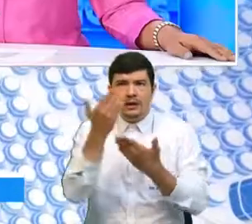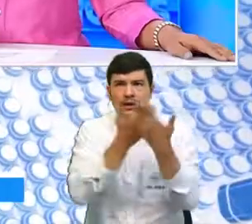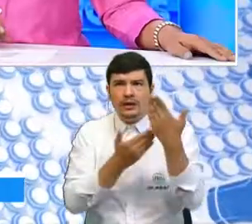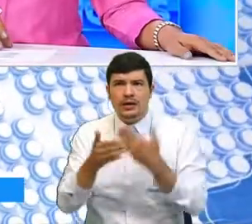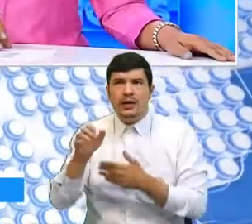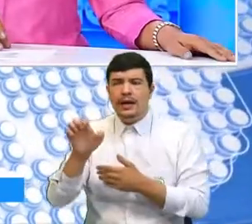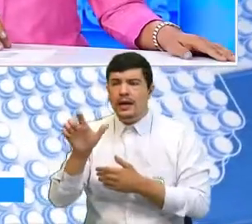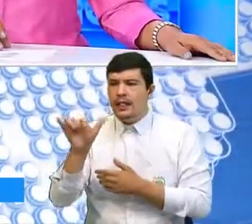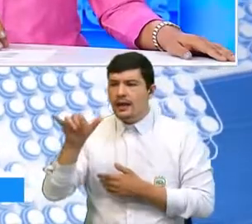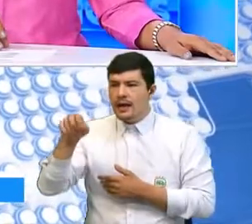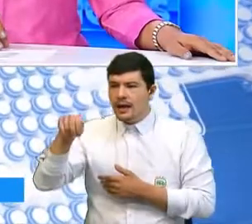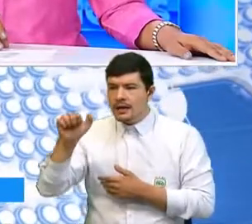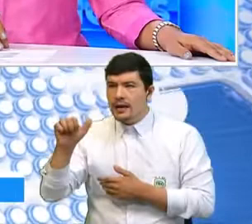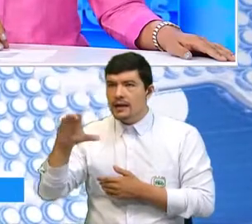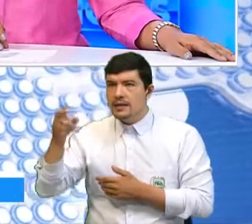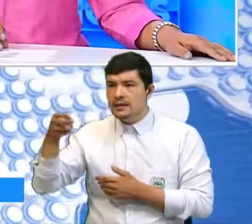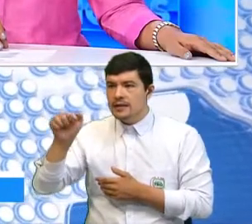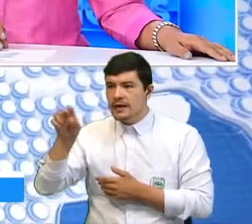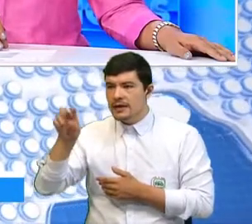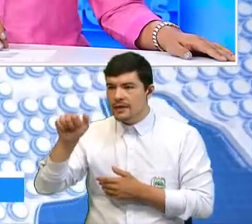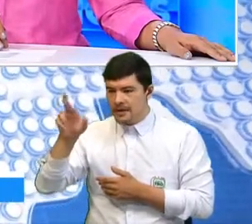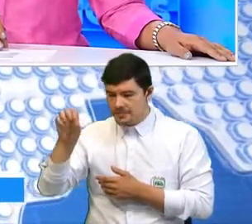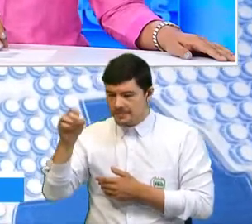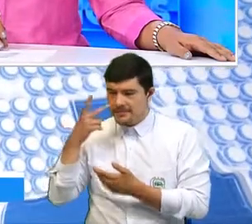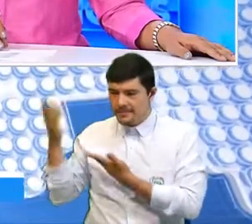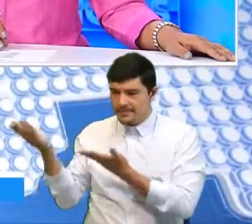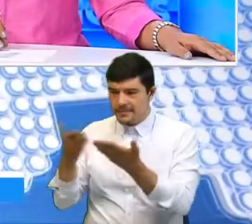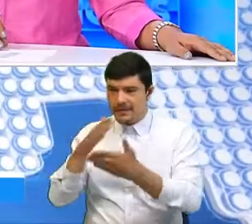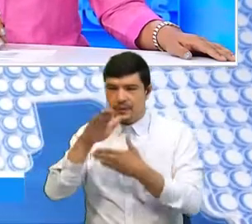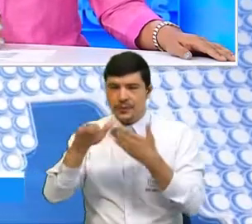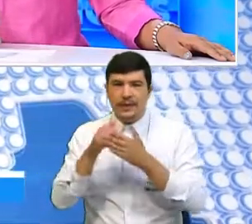Liana Chavarro. Buenas tardes y adelante con la información, Liana.